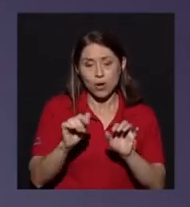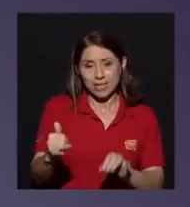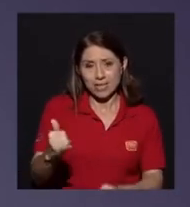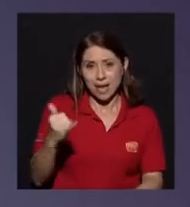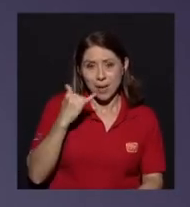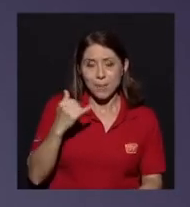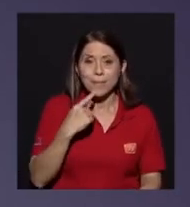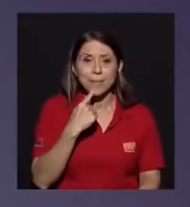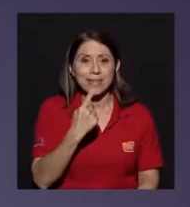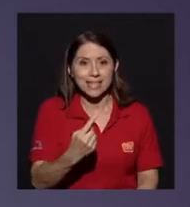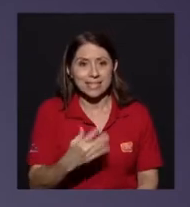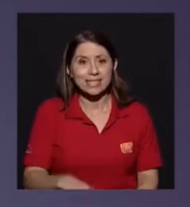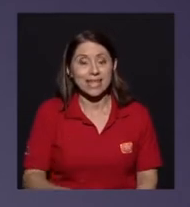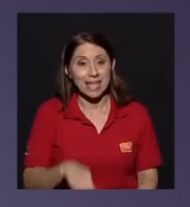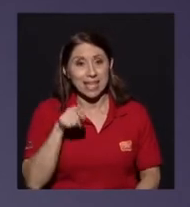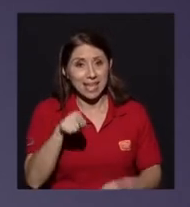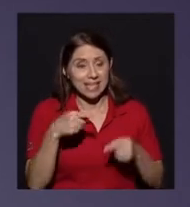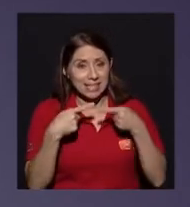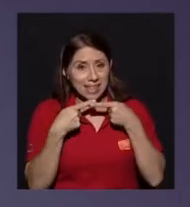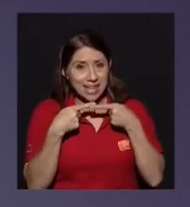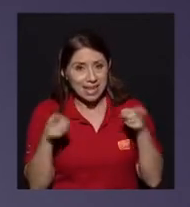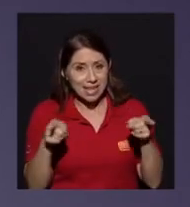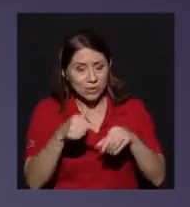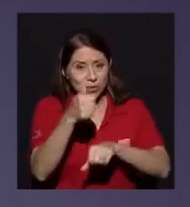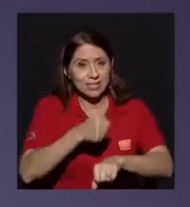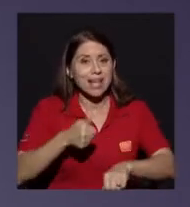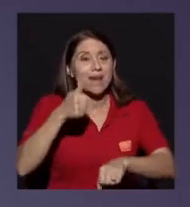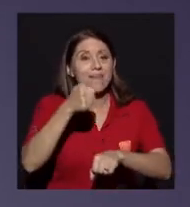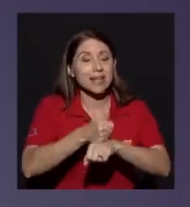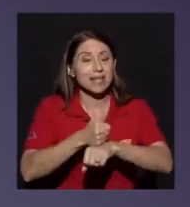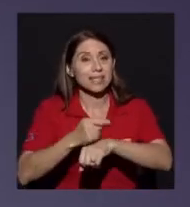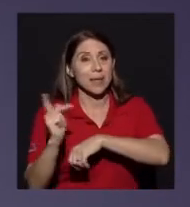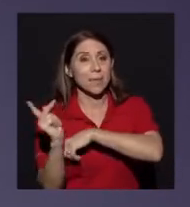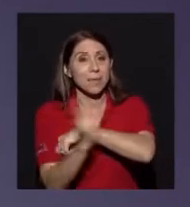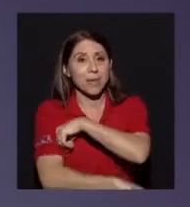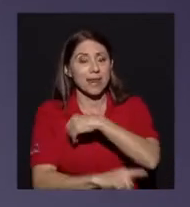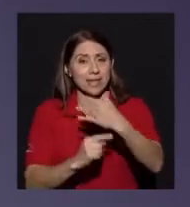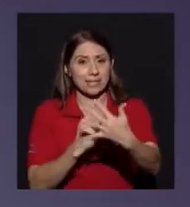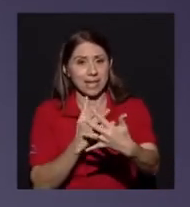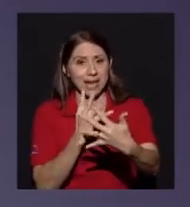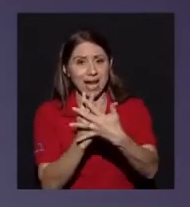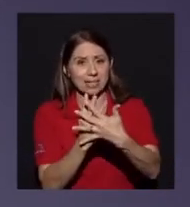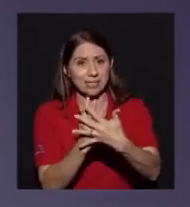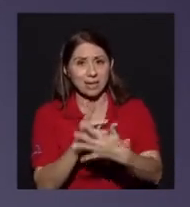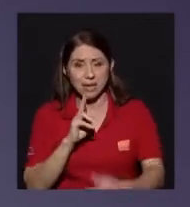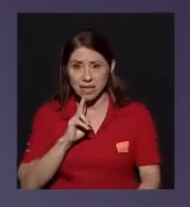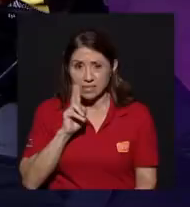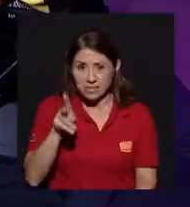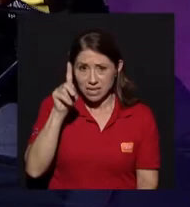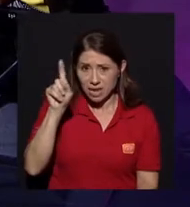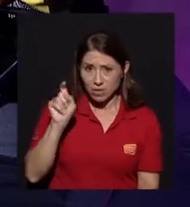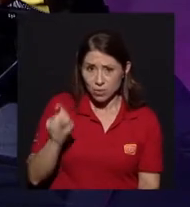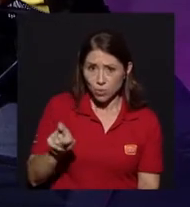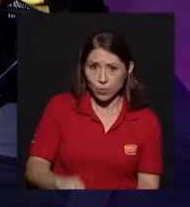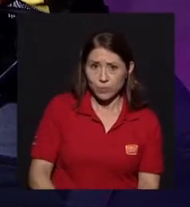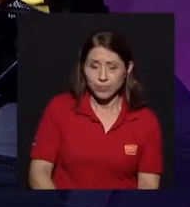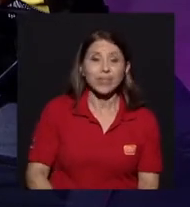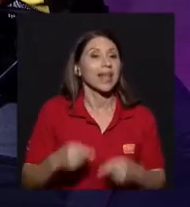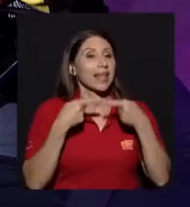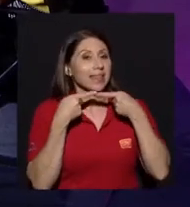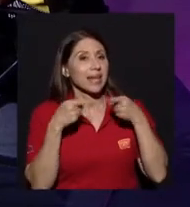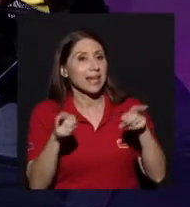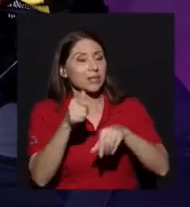y nos dice que este decreto establece penas de cárcel es eso cierto el decreto establece